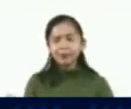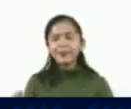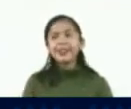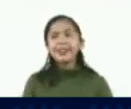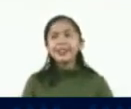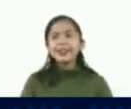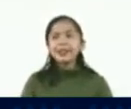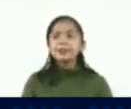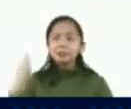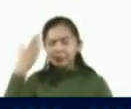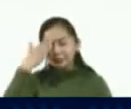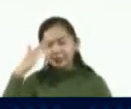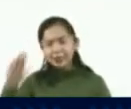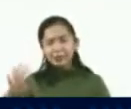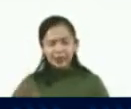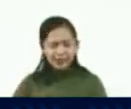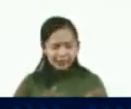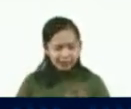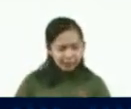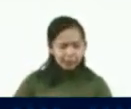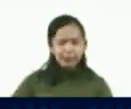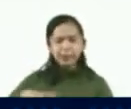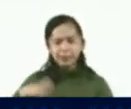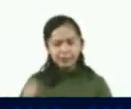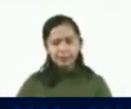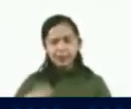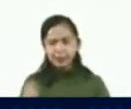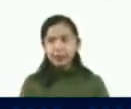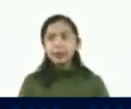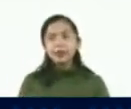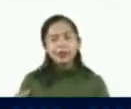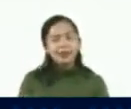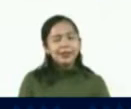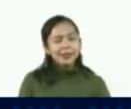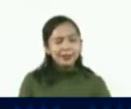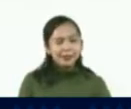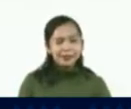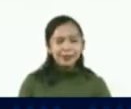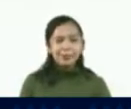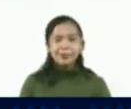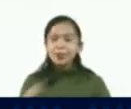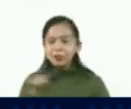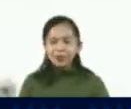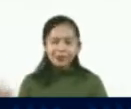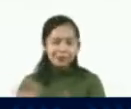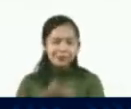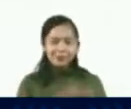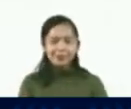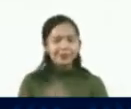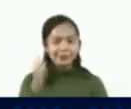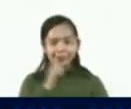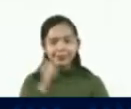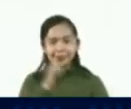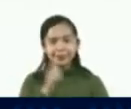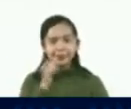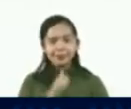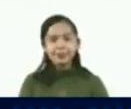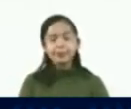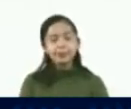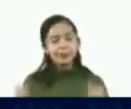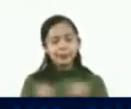jornadas notariales, testamentarias, en donde pues tenemos siempre todo su apoyo. Y en general en todo